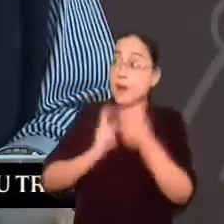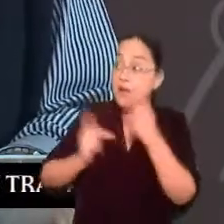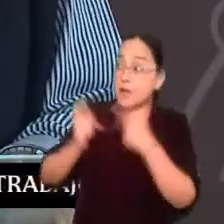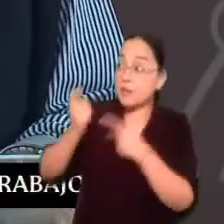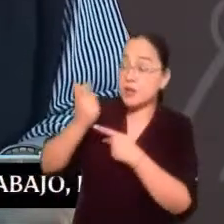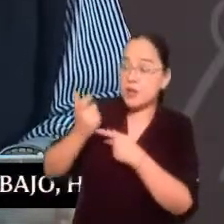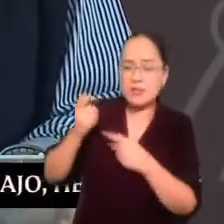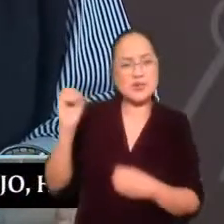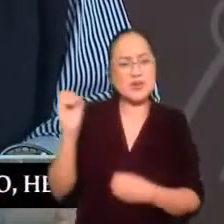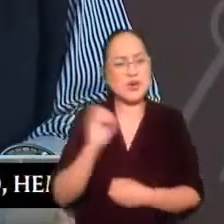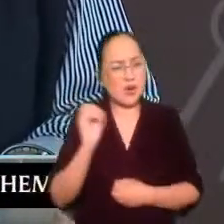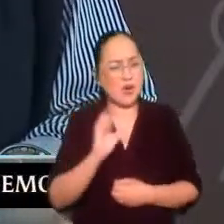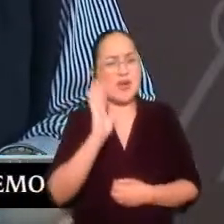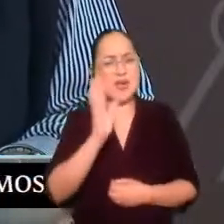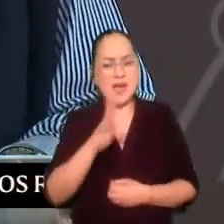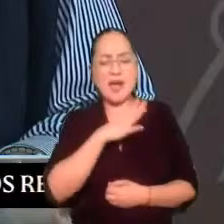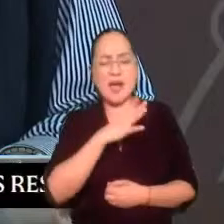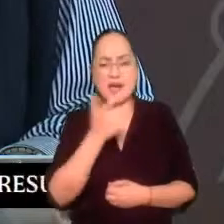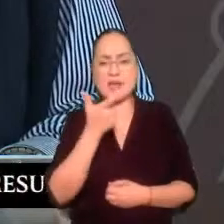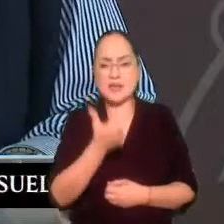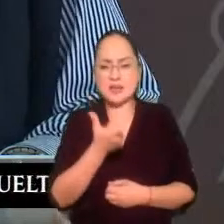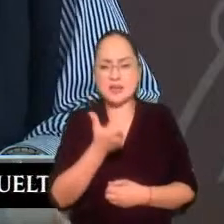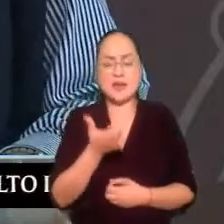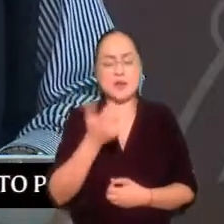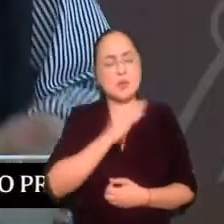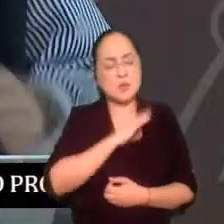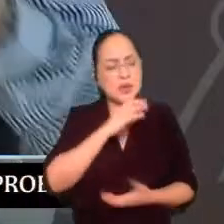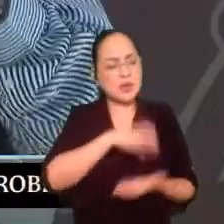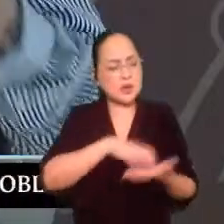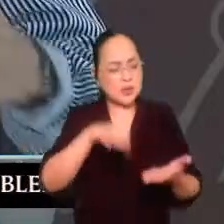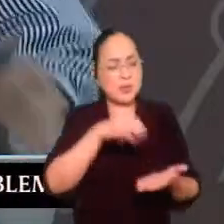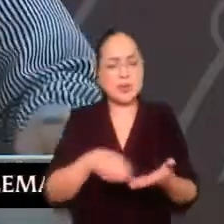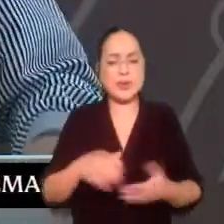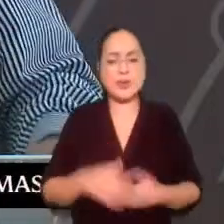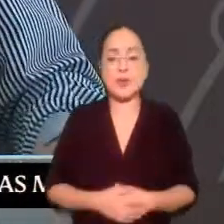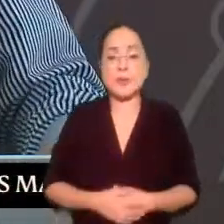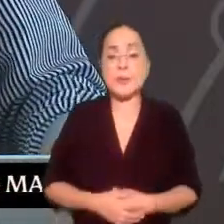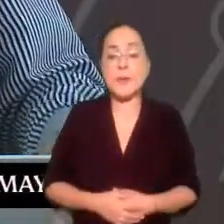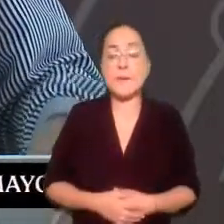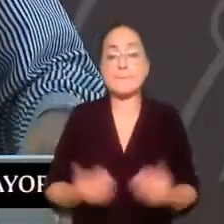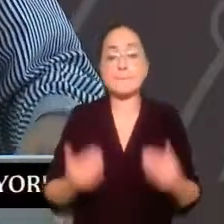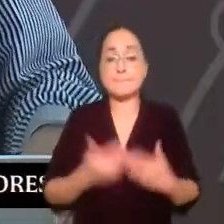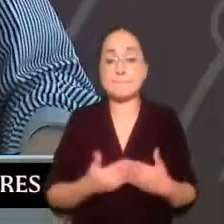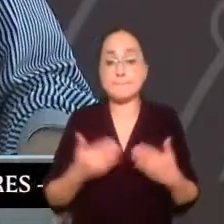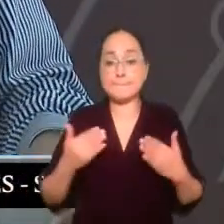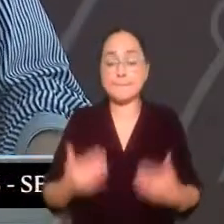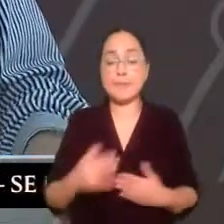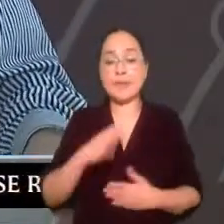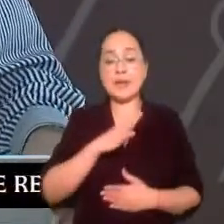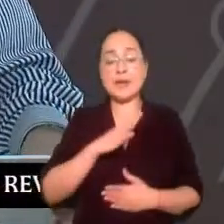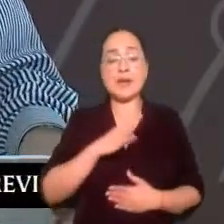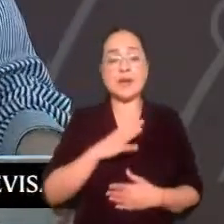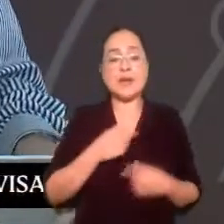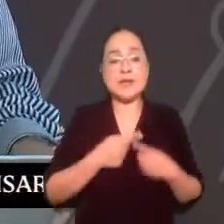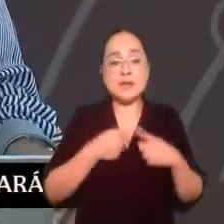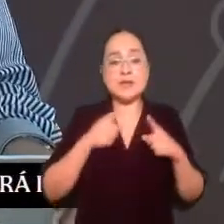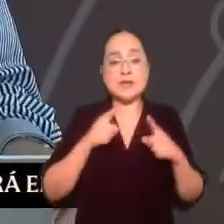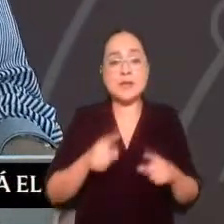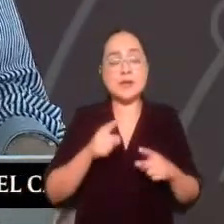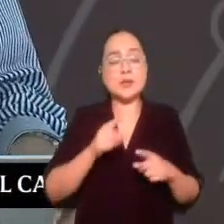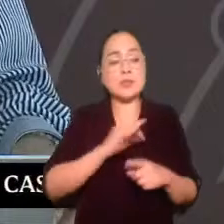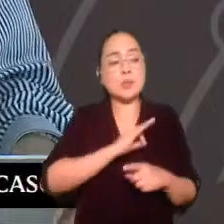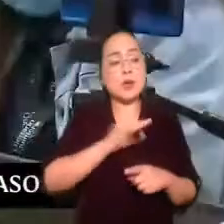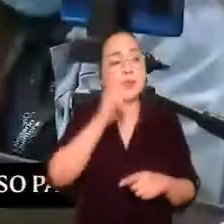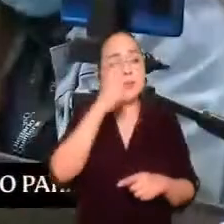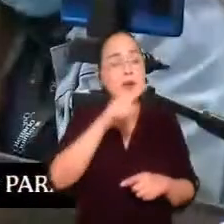vamos a comprar. La idea es incluso darle en otras circunstancias el comodato para los estados, digo, para